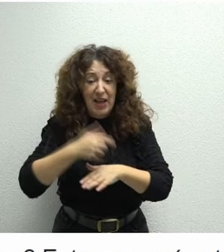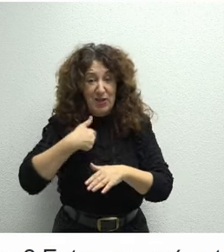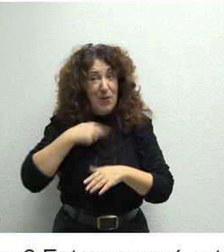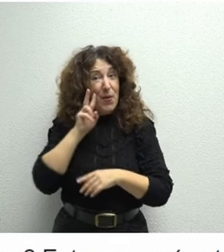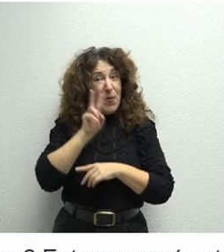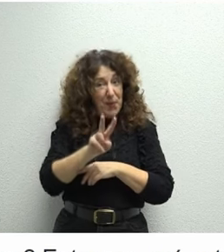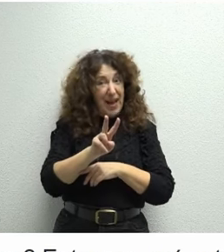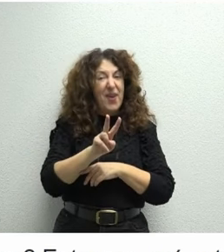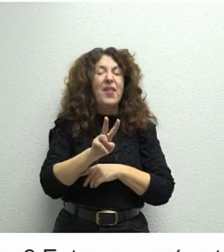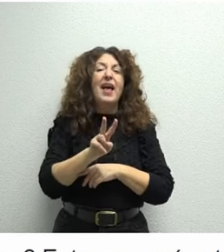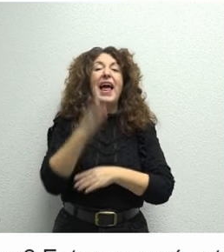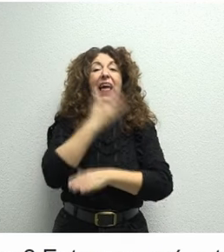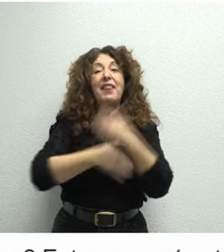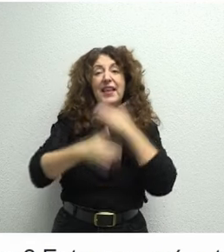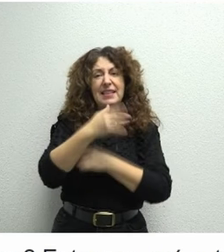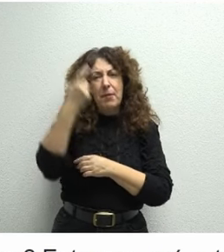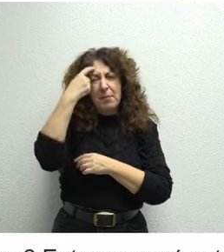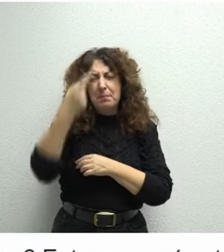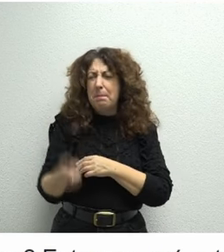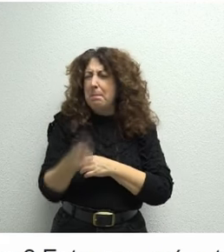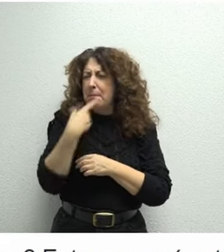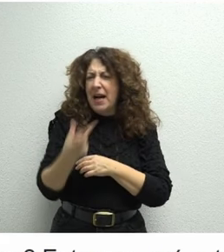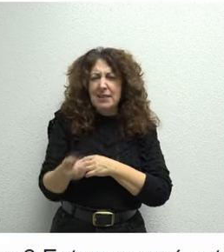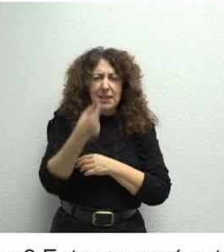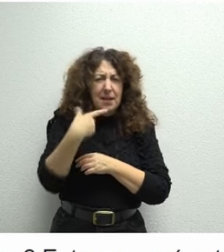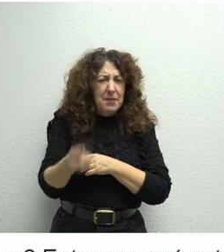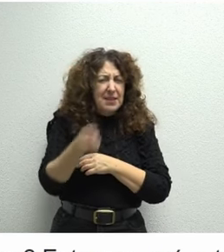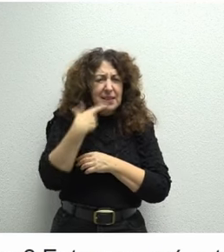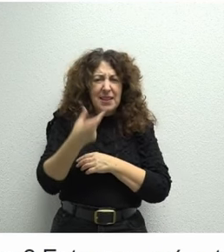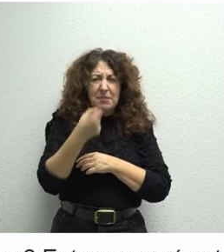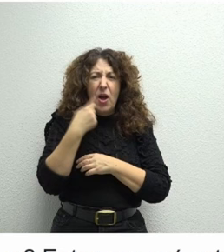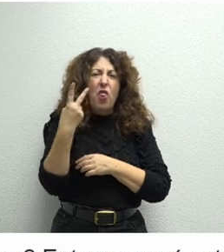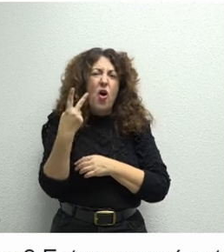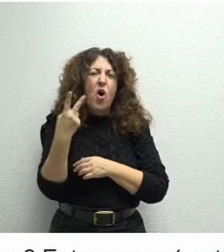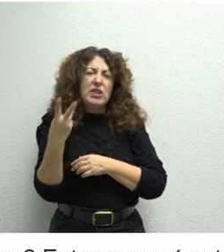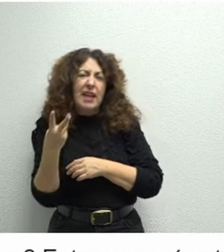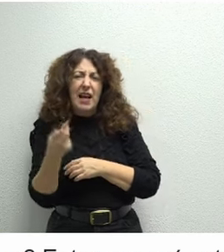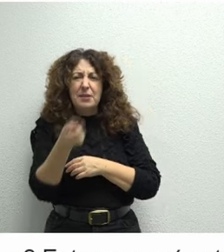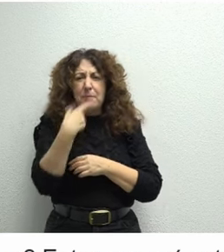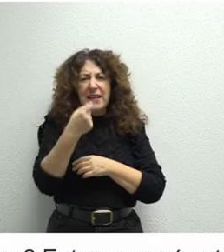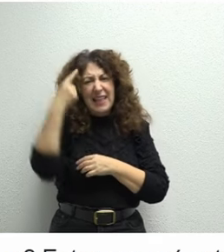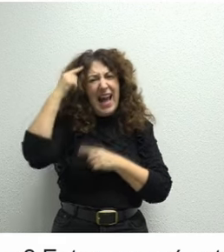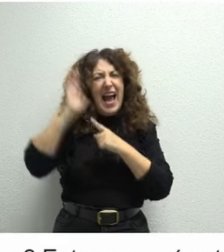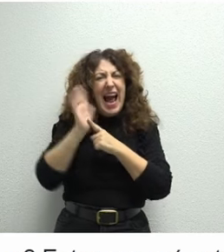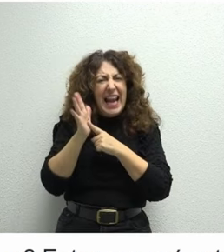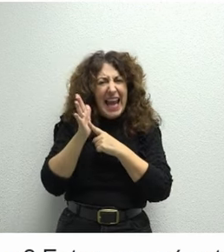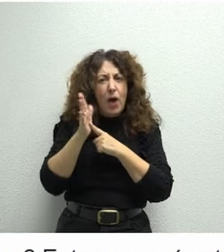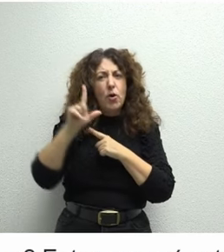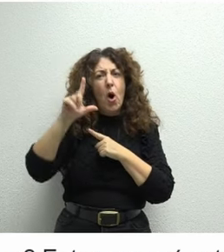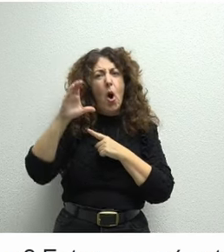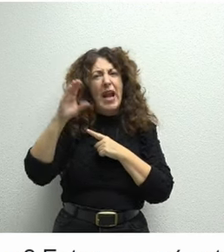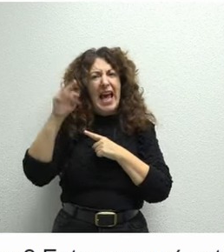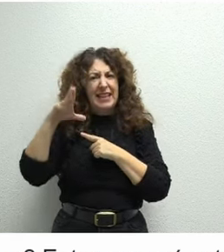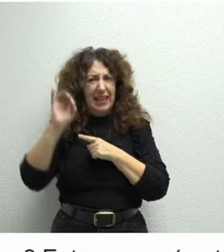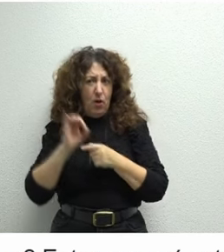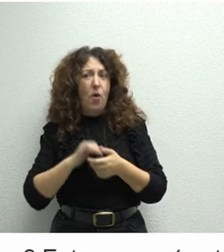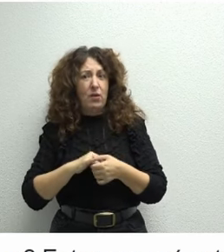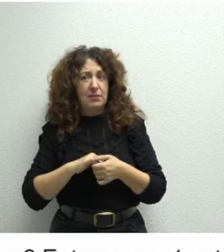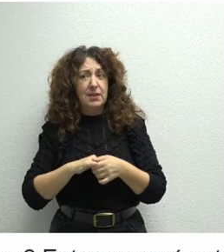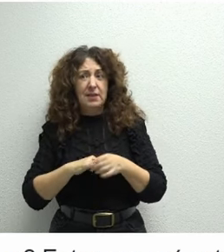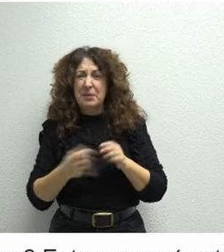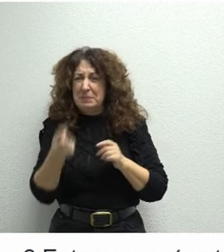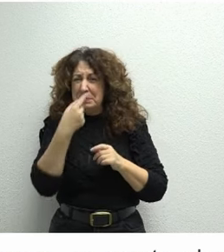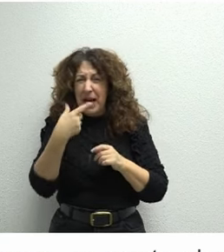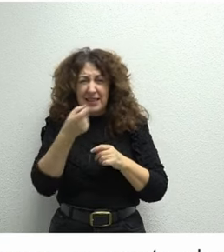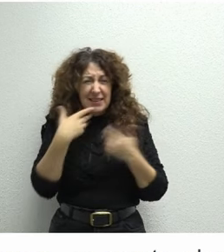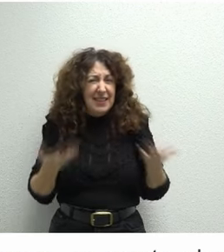discapacidad mental muchos están sobrem medicados están con dos o tres neurolépticos que le hagamos una prolactinemia Aunque eso no resuelva todo pero que